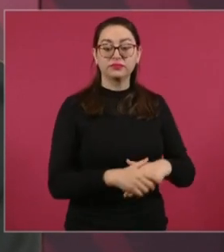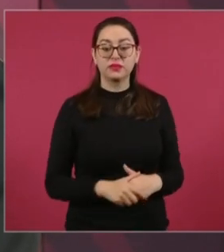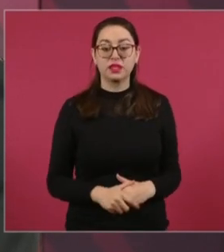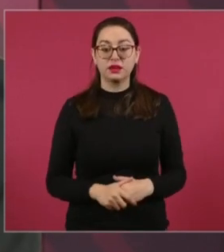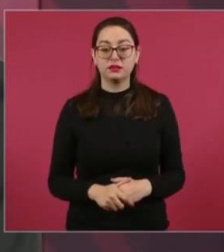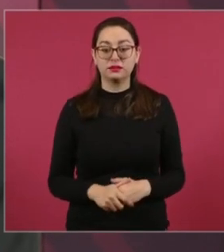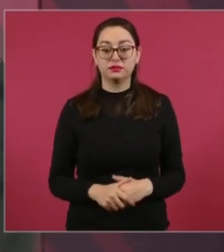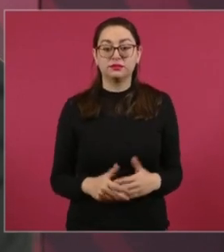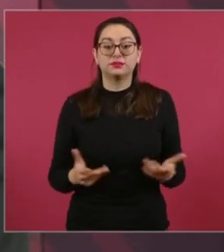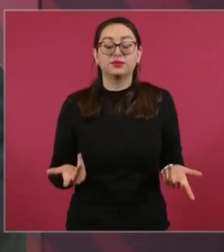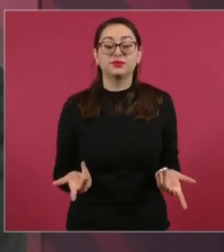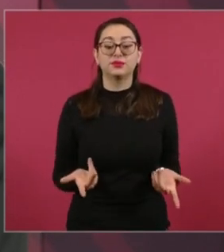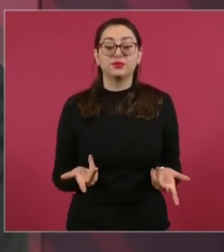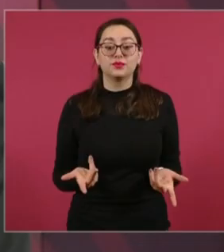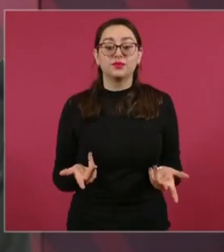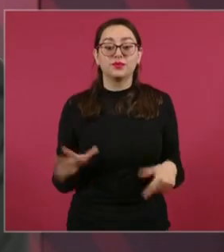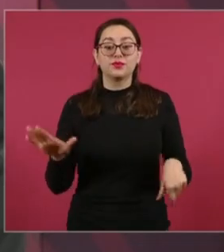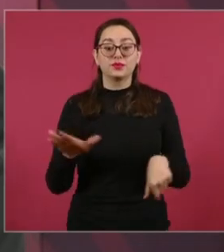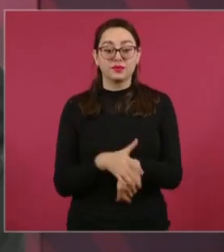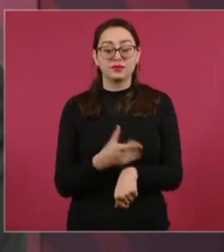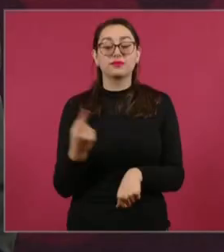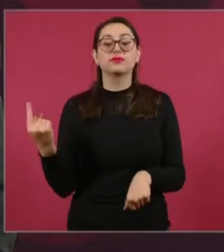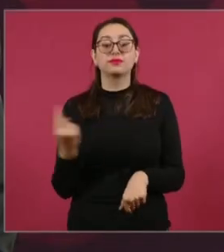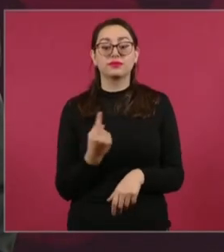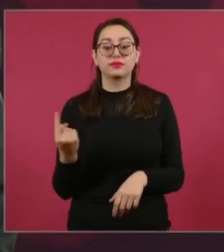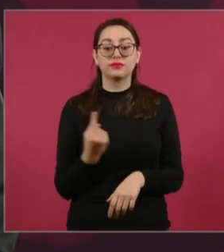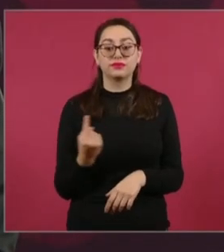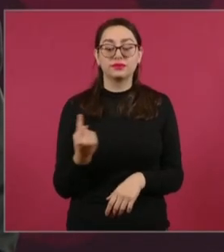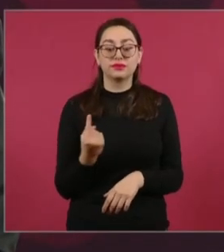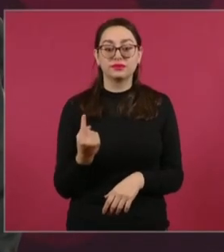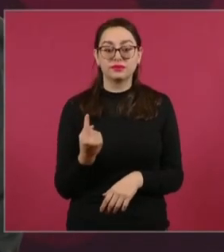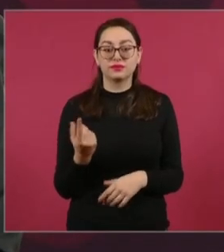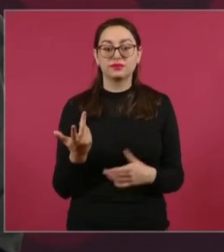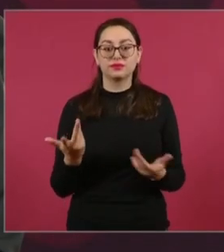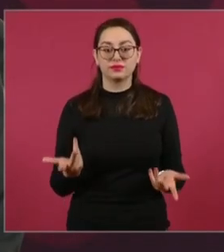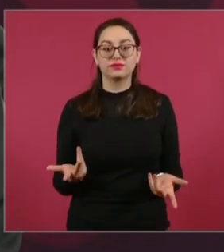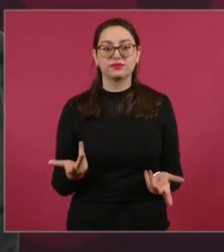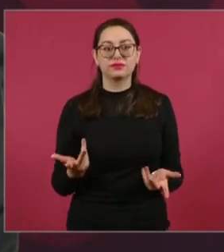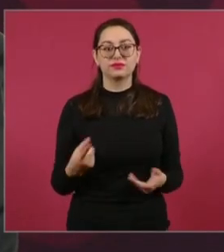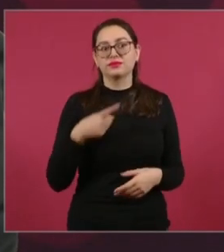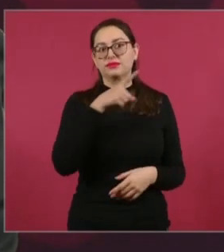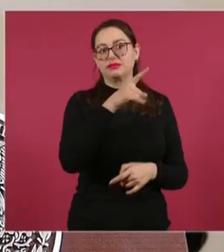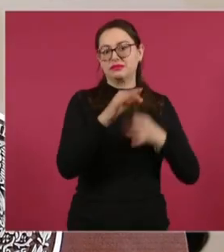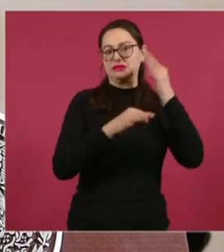porque así sometían.